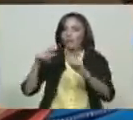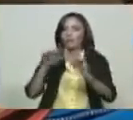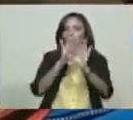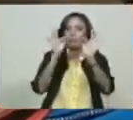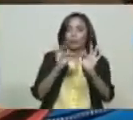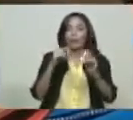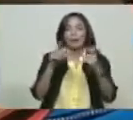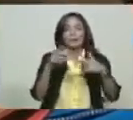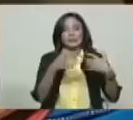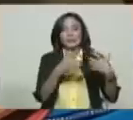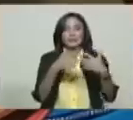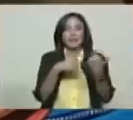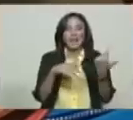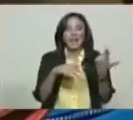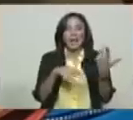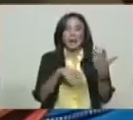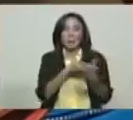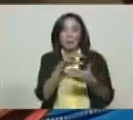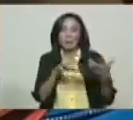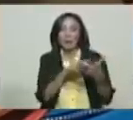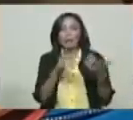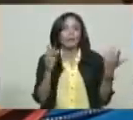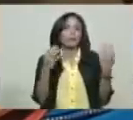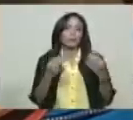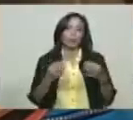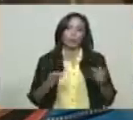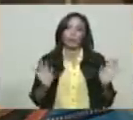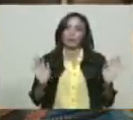hay peleas normales, naturales, que nadie se alarme.